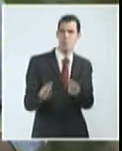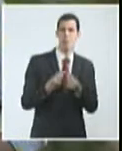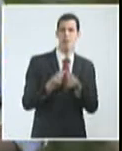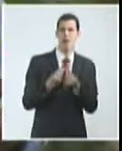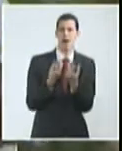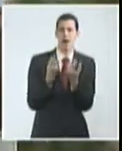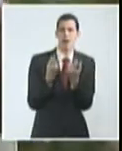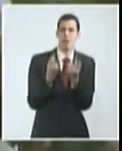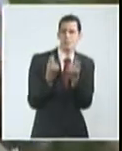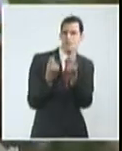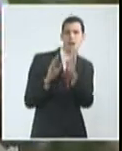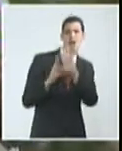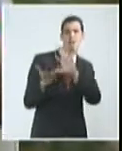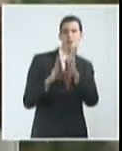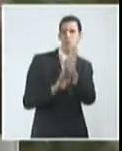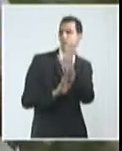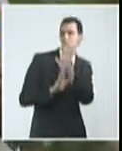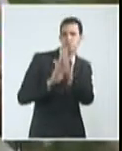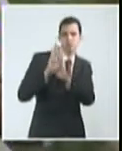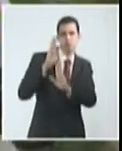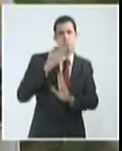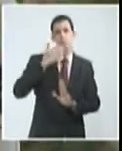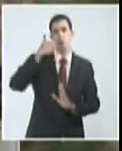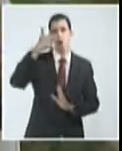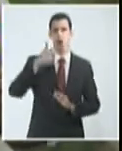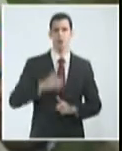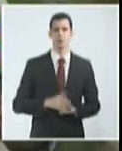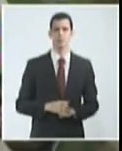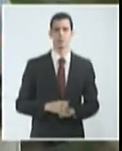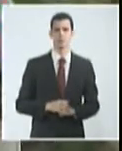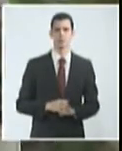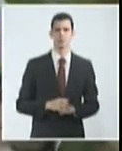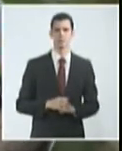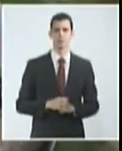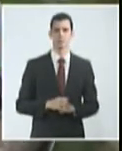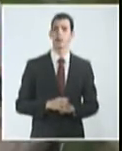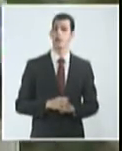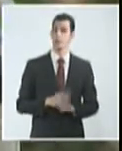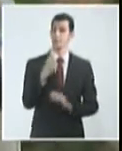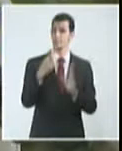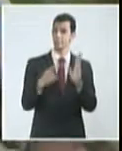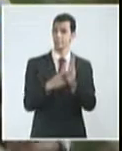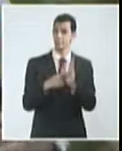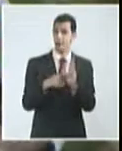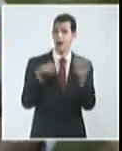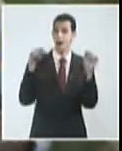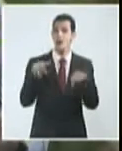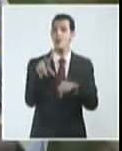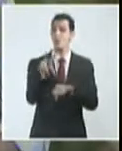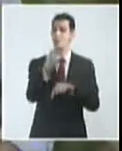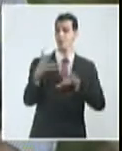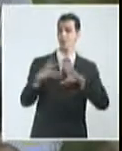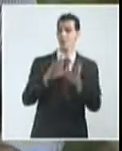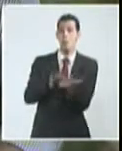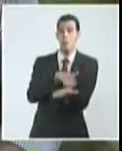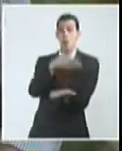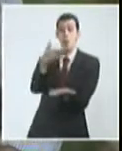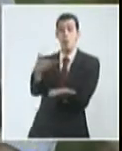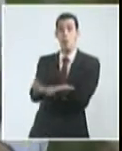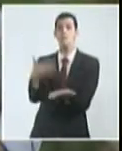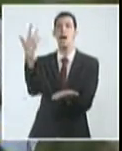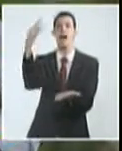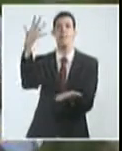la economía, que además ahora tendrá más potencialidades porque encadenará más formas de gestión, tanto estatales como formas de